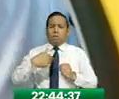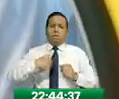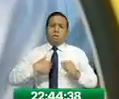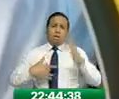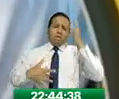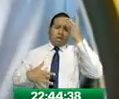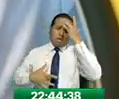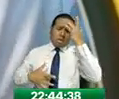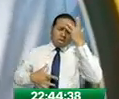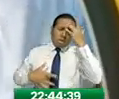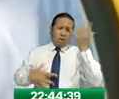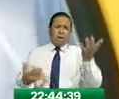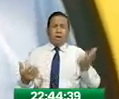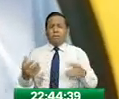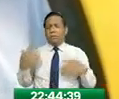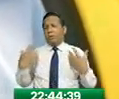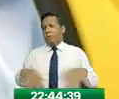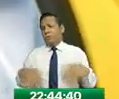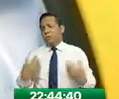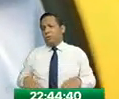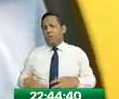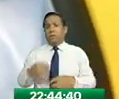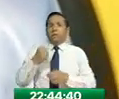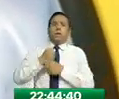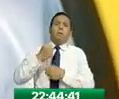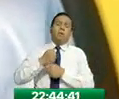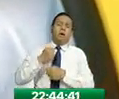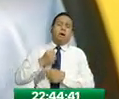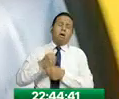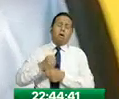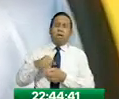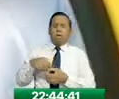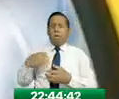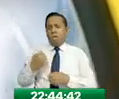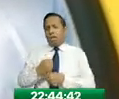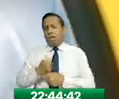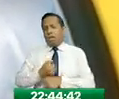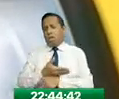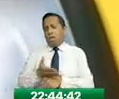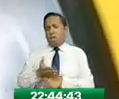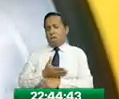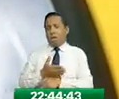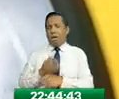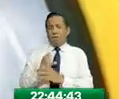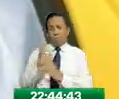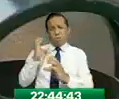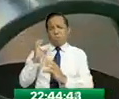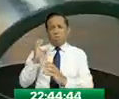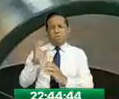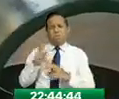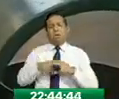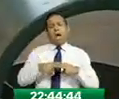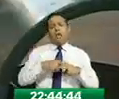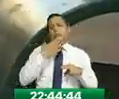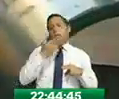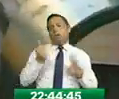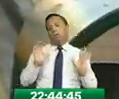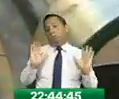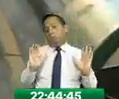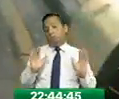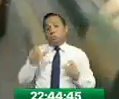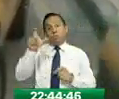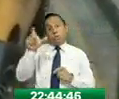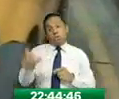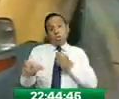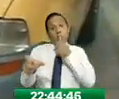tengo mucho dolor de pierna y salgo de 24 horas laborando. Entonces tengo que ir pronto. No me puedo ir en el bus, por eso. El pasajero tiene la opción